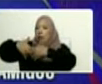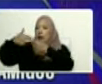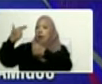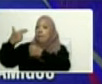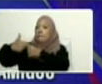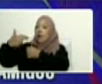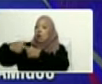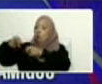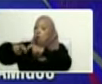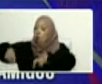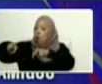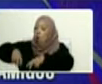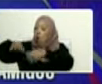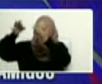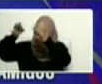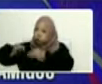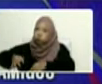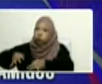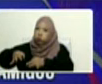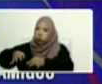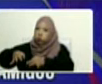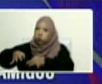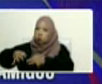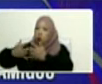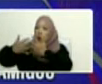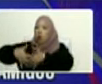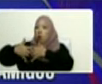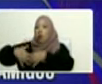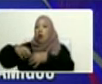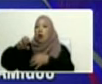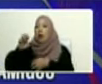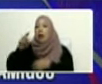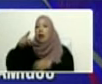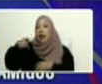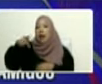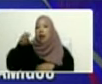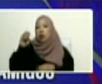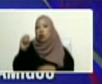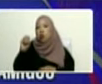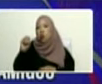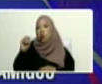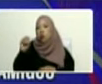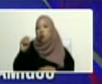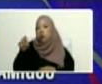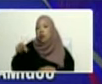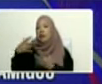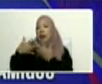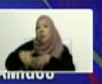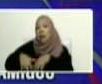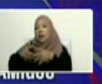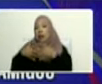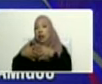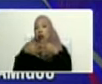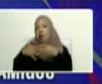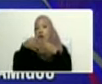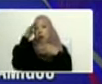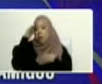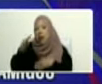ya definitivas a la Axon Móvil y a otras transnacionales en el mar por delimitar